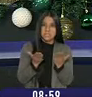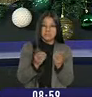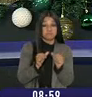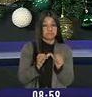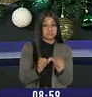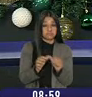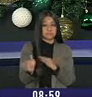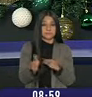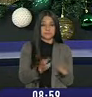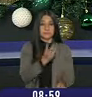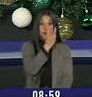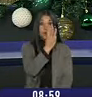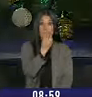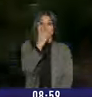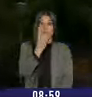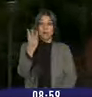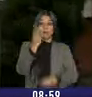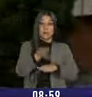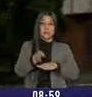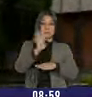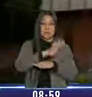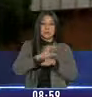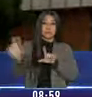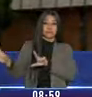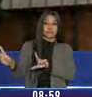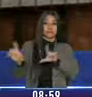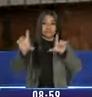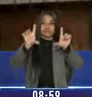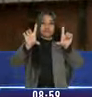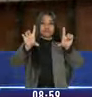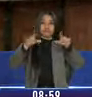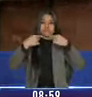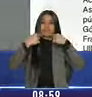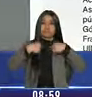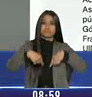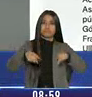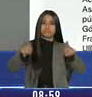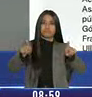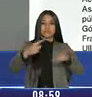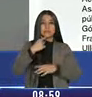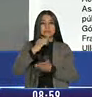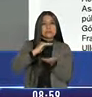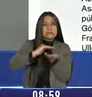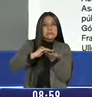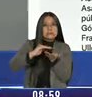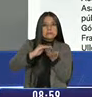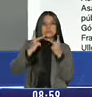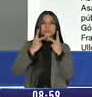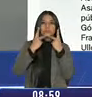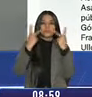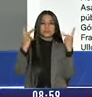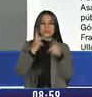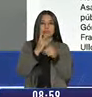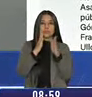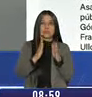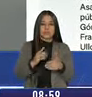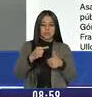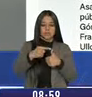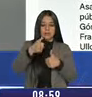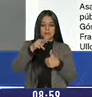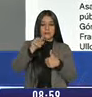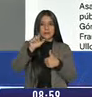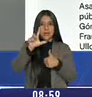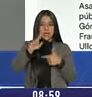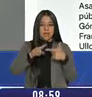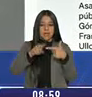En la página web de la Asamblea Nacional se colgó un boletín de prensa en donde se ofrecen disculpas públicas a los consejeros Gabriel Estupiñán,